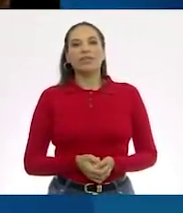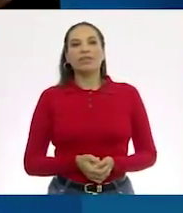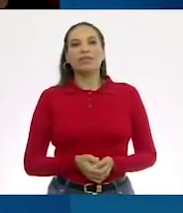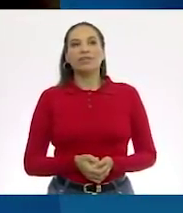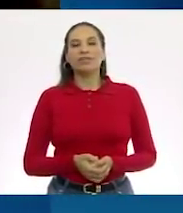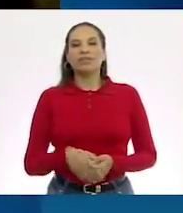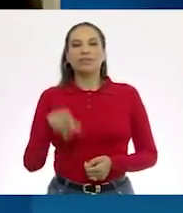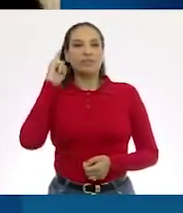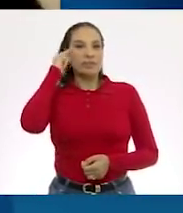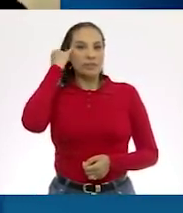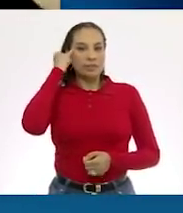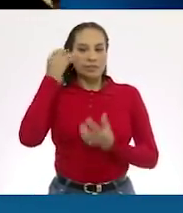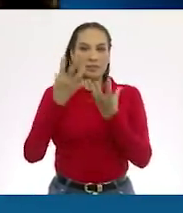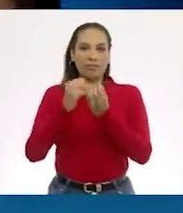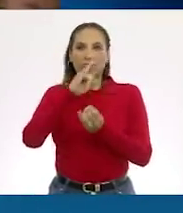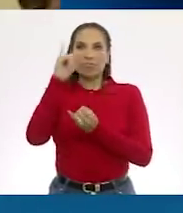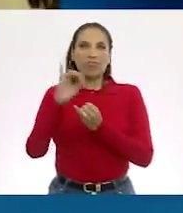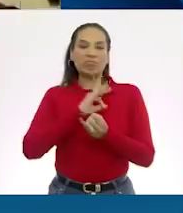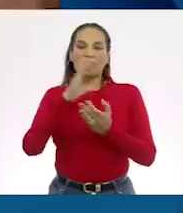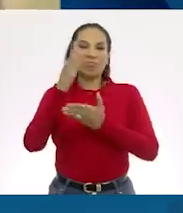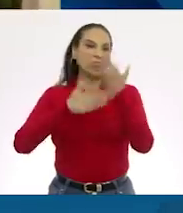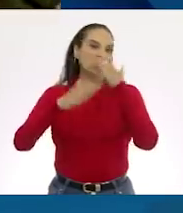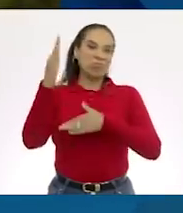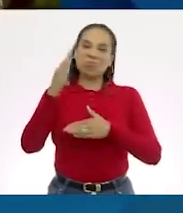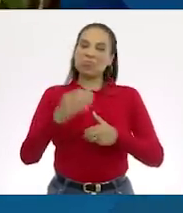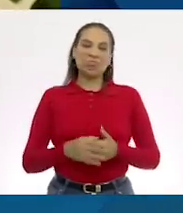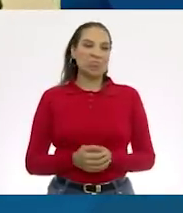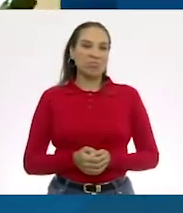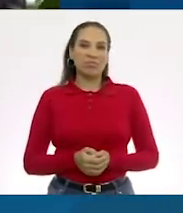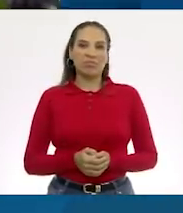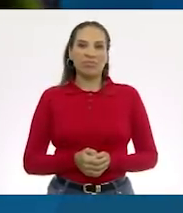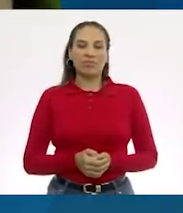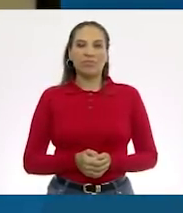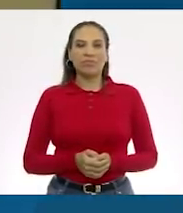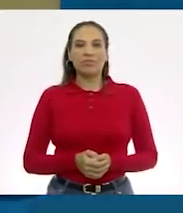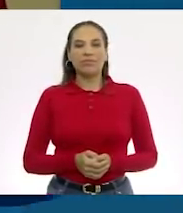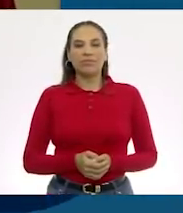El que con indios se junta jamás llega a la punta. Vámonos por mi estambre.